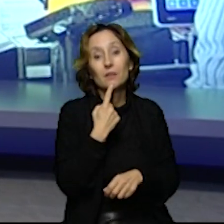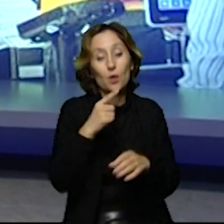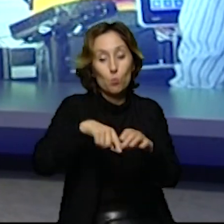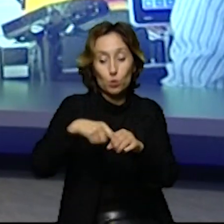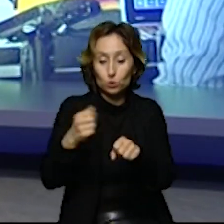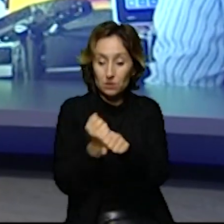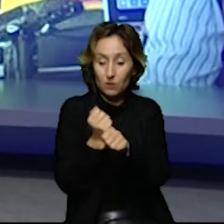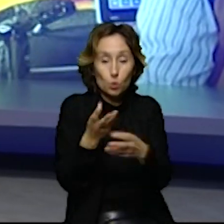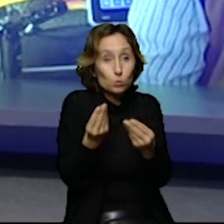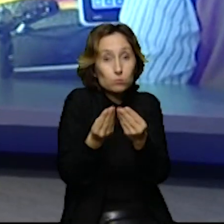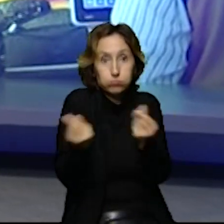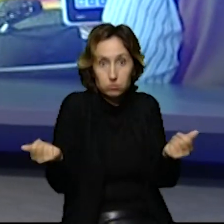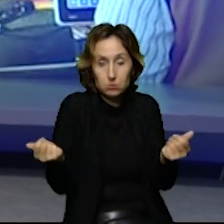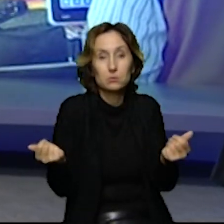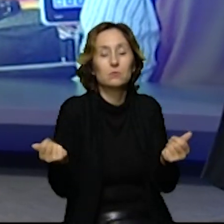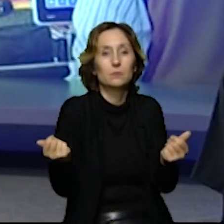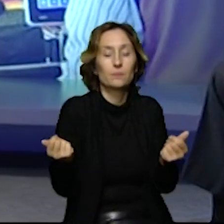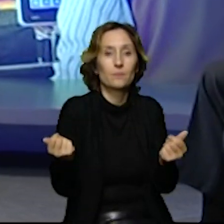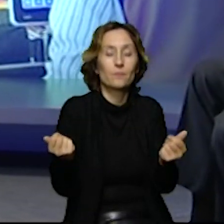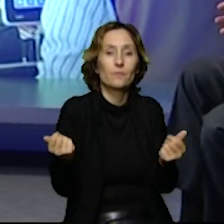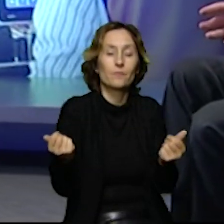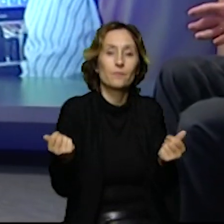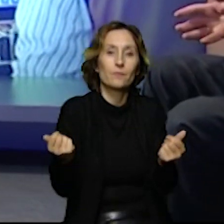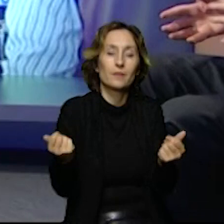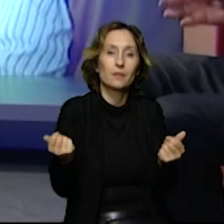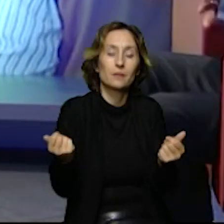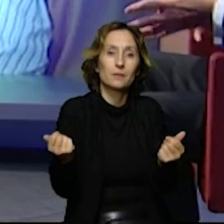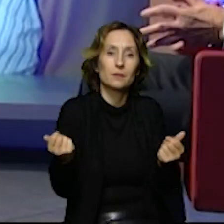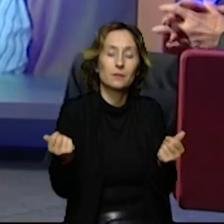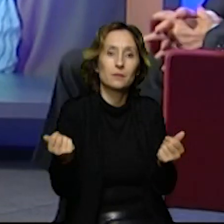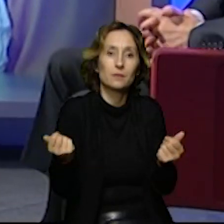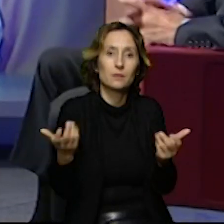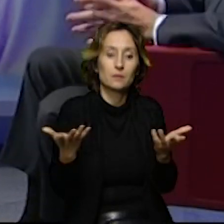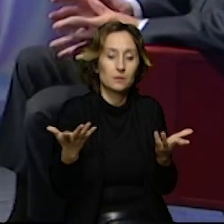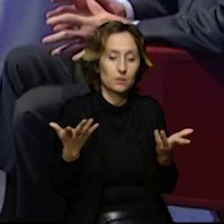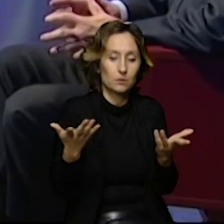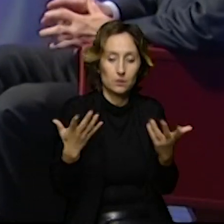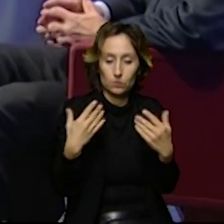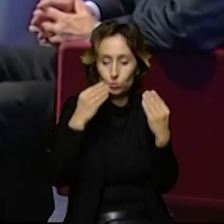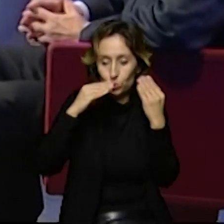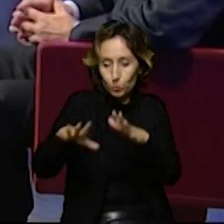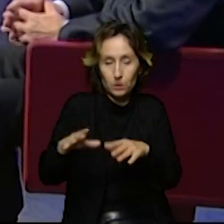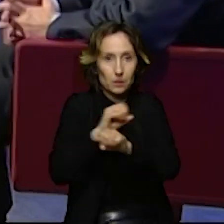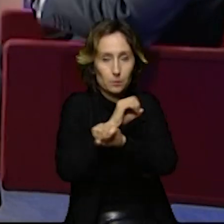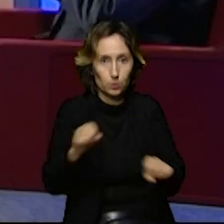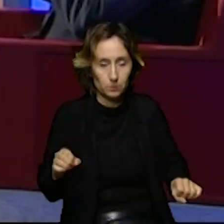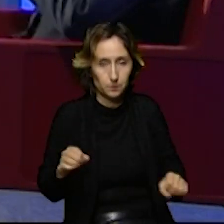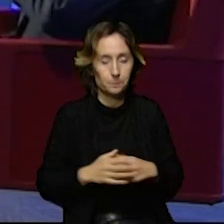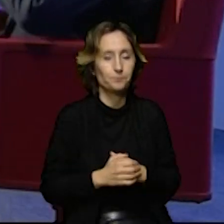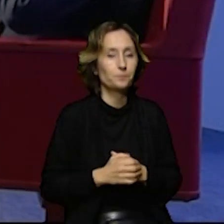empleos y que no va a haber suficiente para sustituirlos. Y hay quien dice que va a